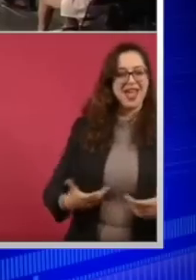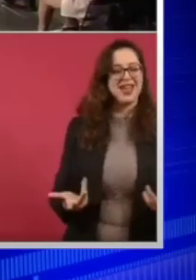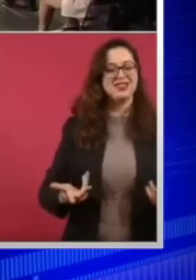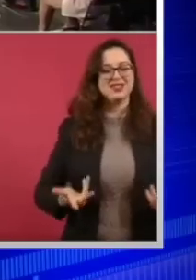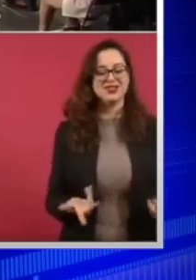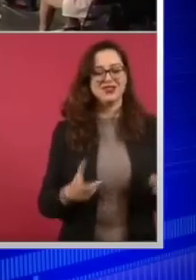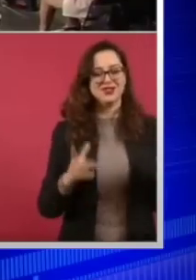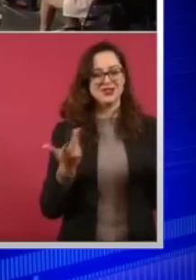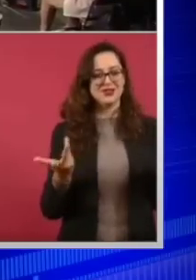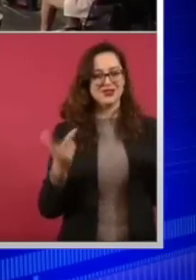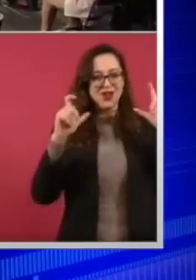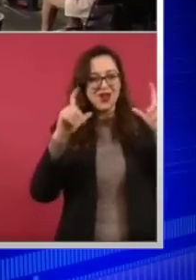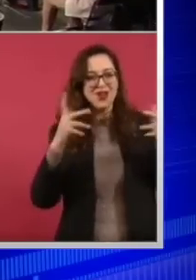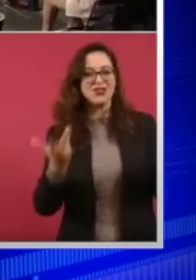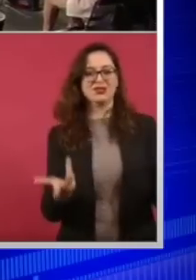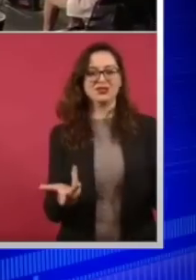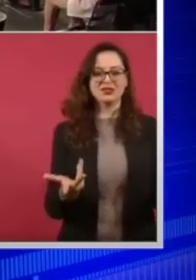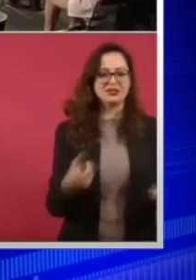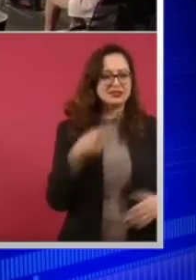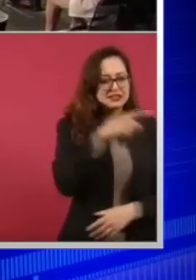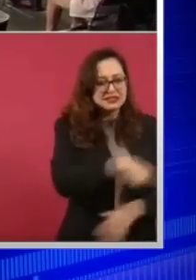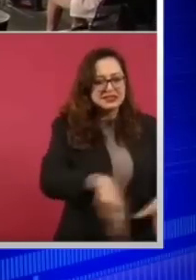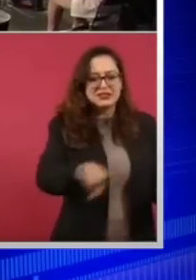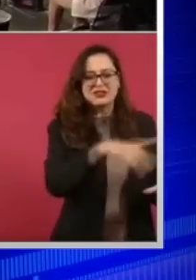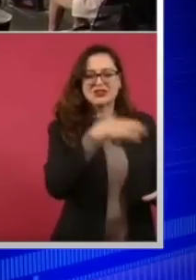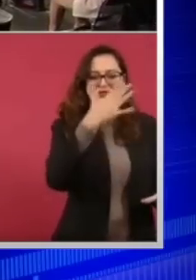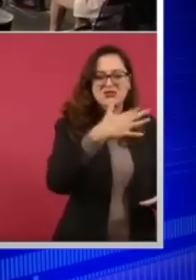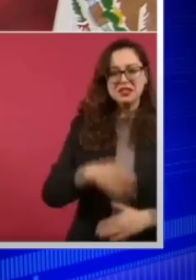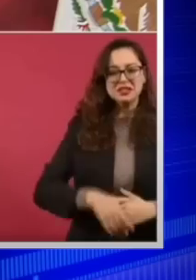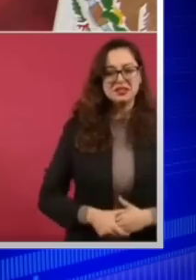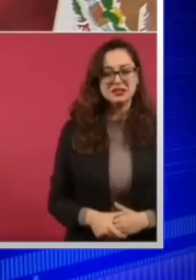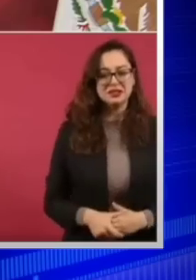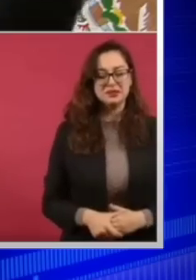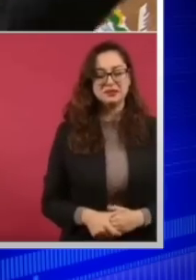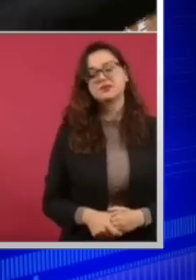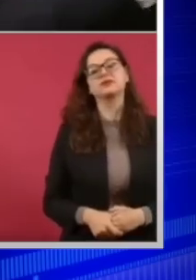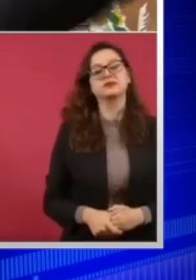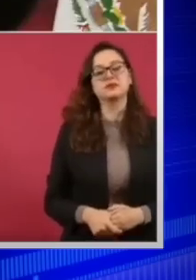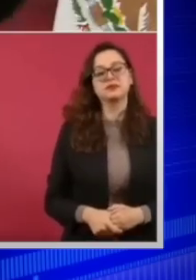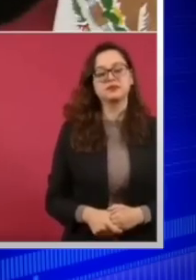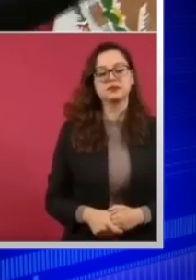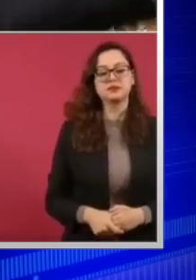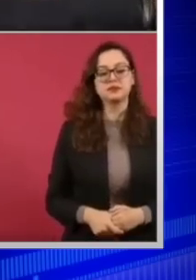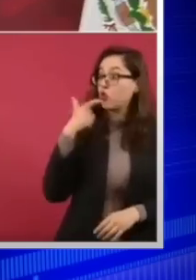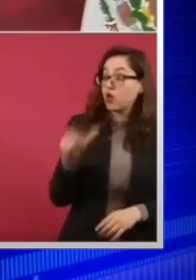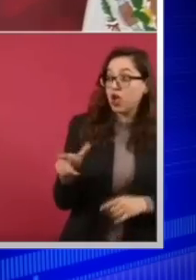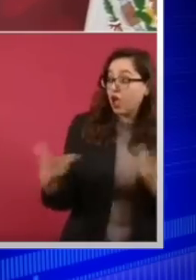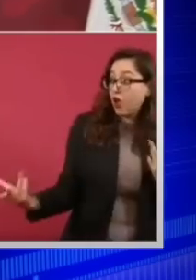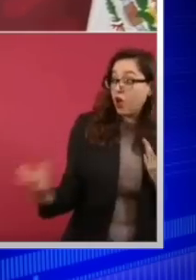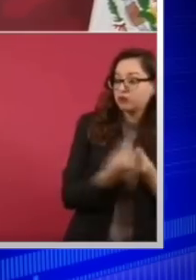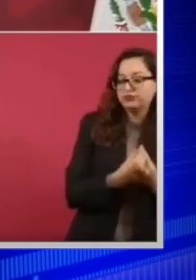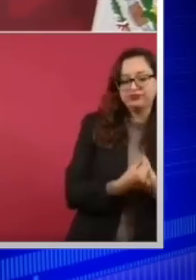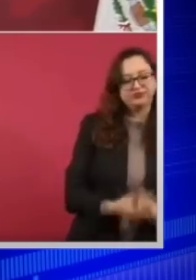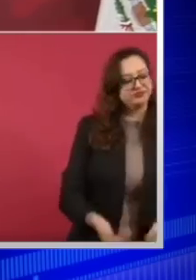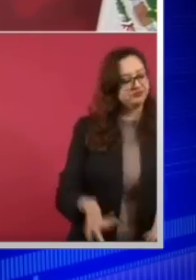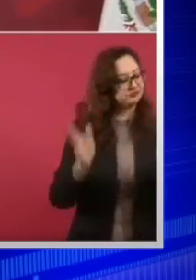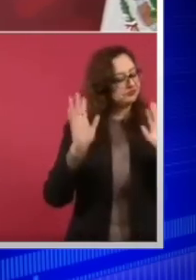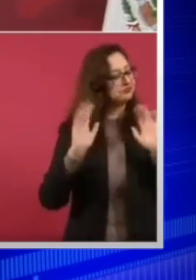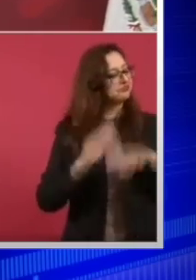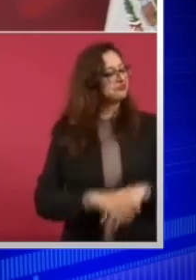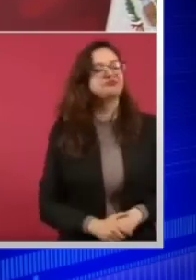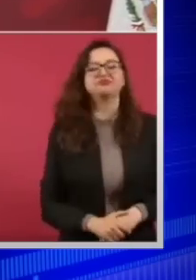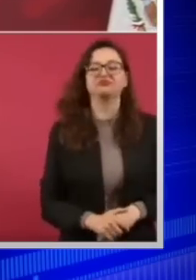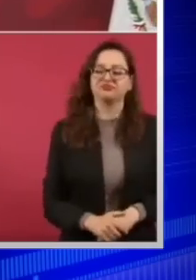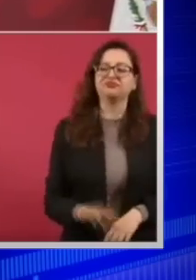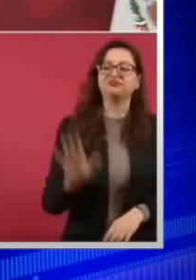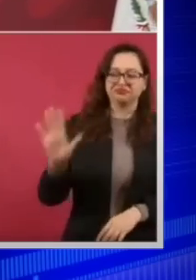corruptos que le han hecho tanto daño al país Ah es que si no vamos a echar a andar